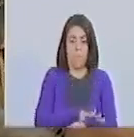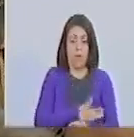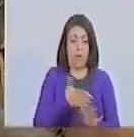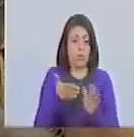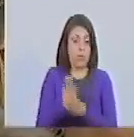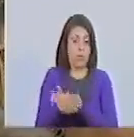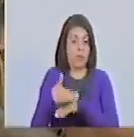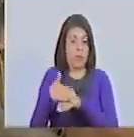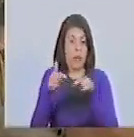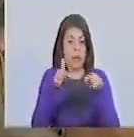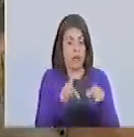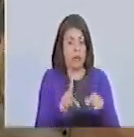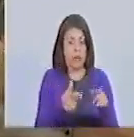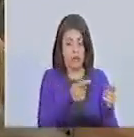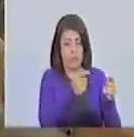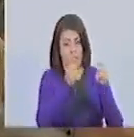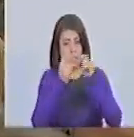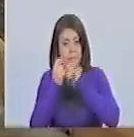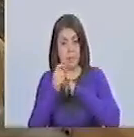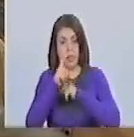recibe nuestra camarada